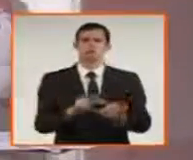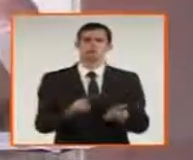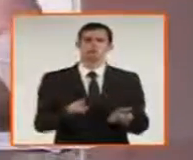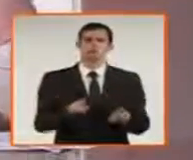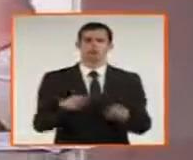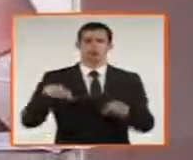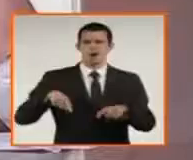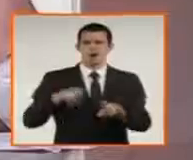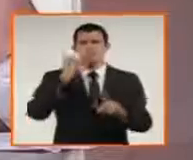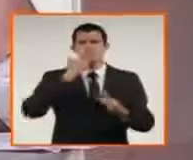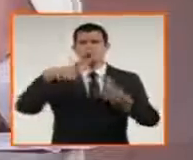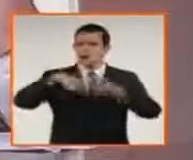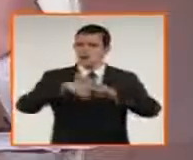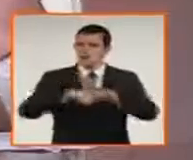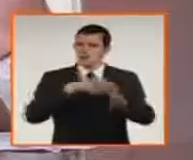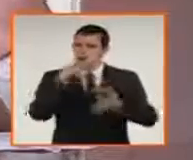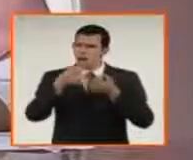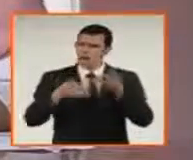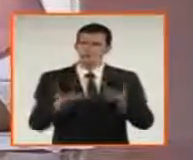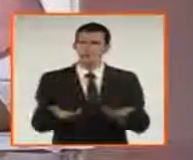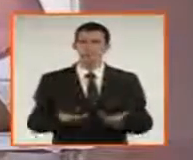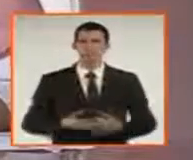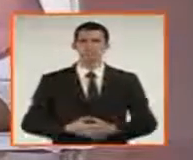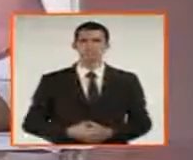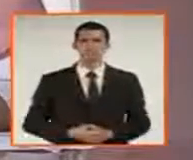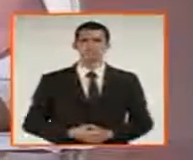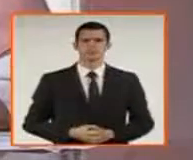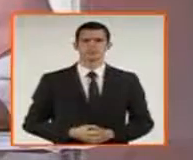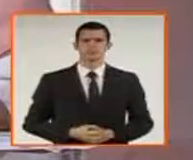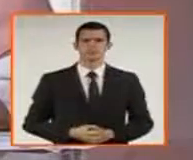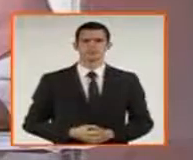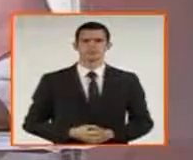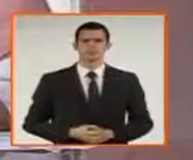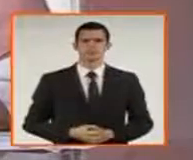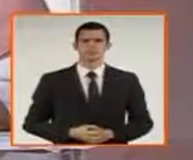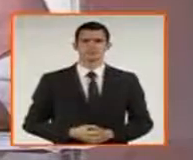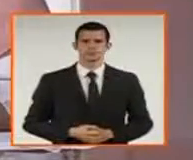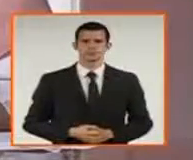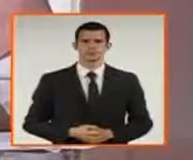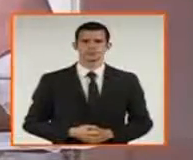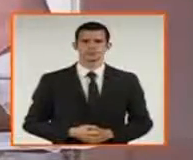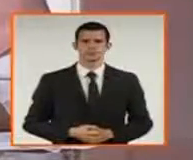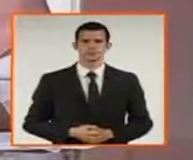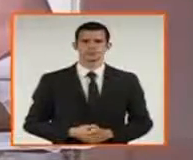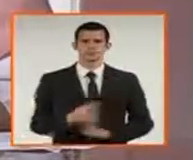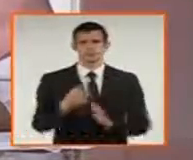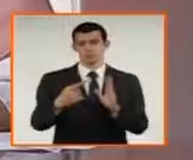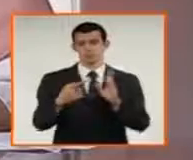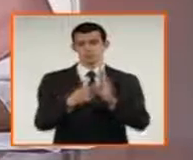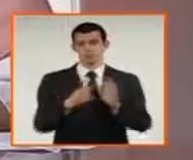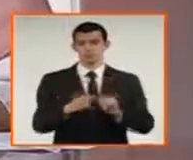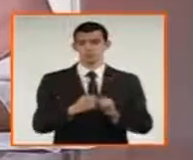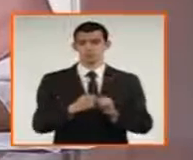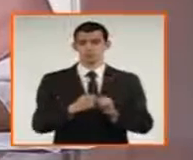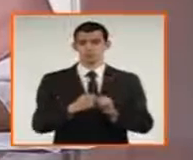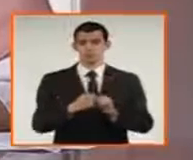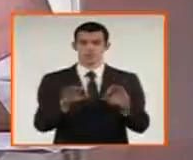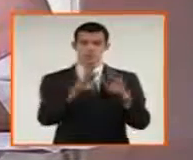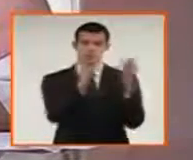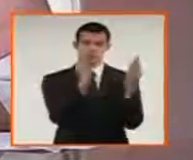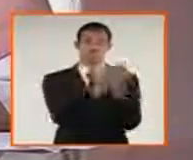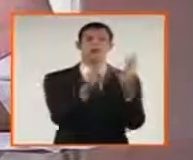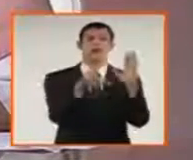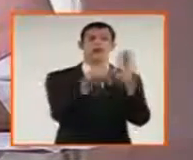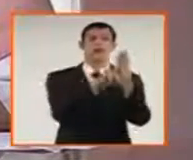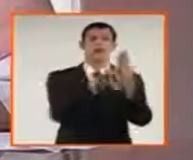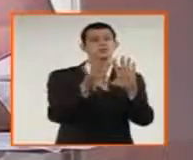situaciones en el ámbito familiar, la comunicación también atraviesa. Es decir, no solo se refiere a la comunicación de madre y padre